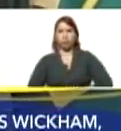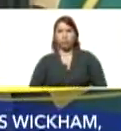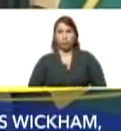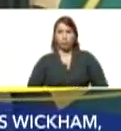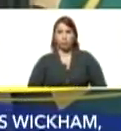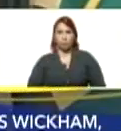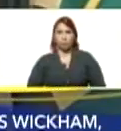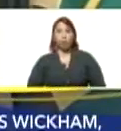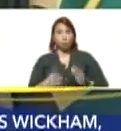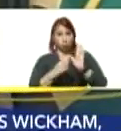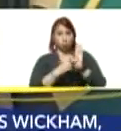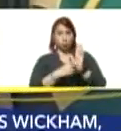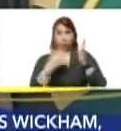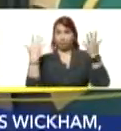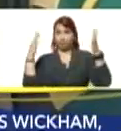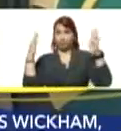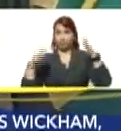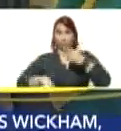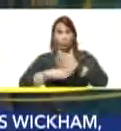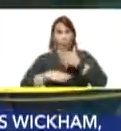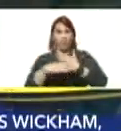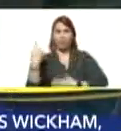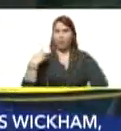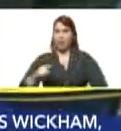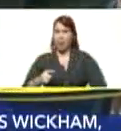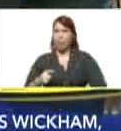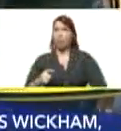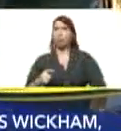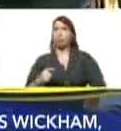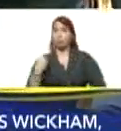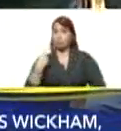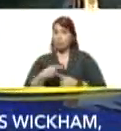verdad. Y todavía tenemos una deuda con Haití.